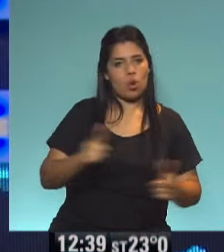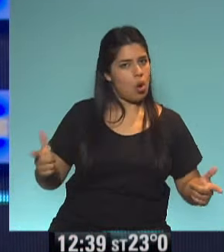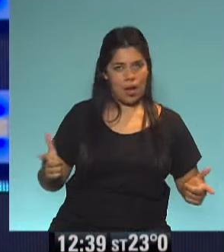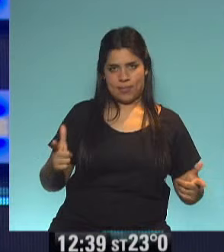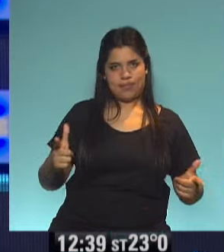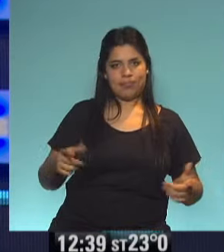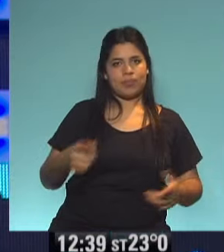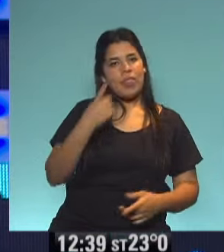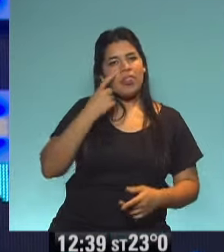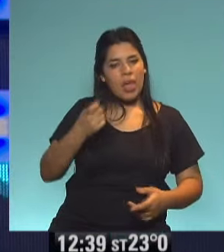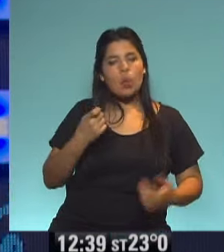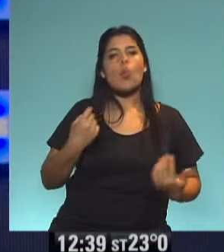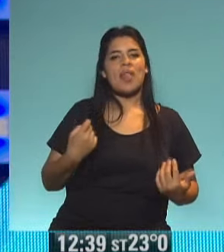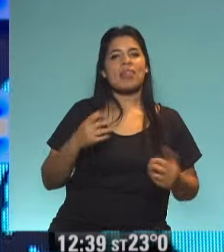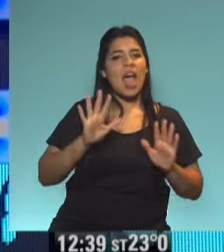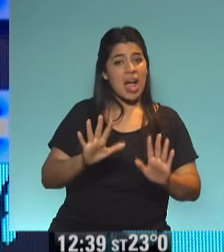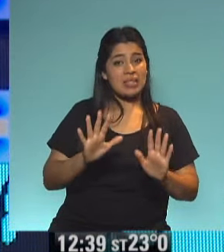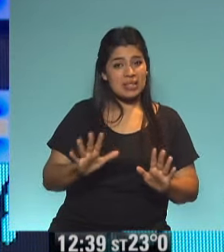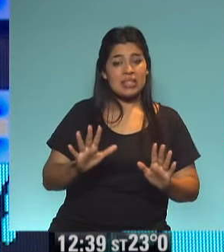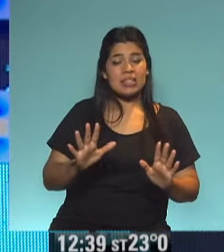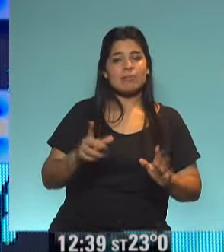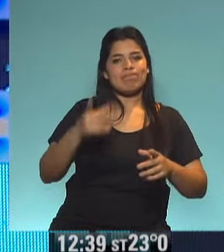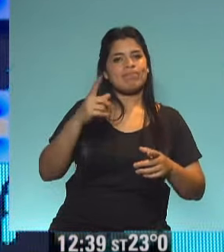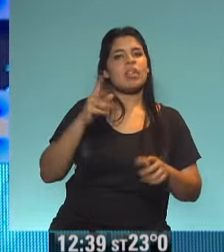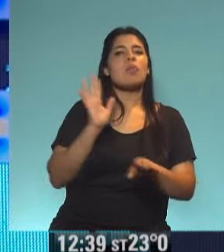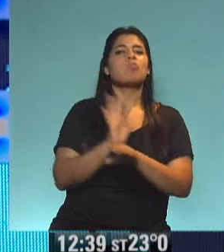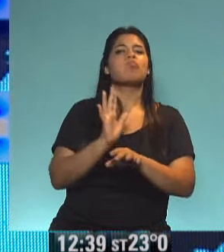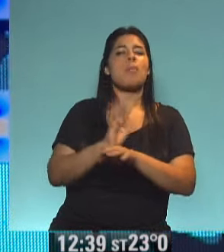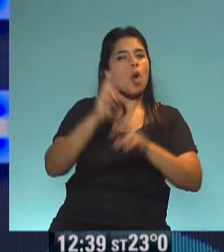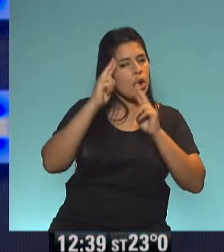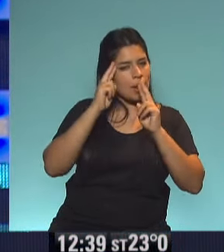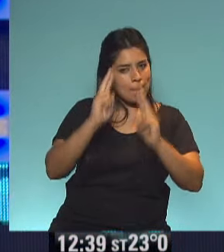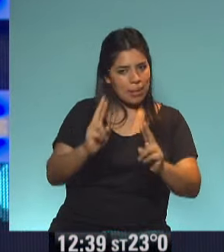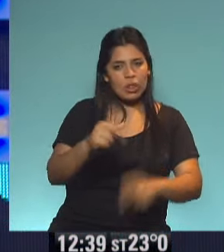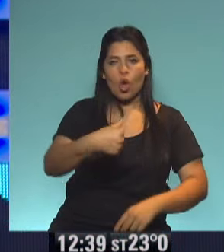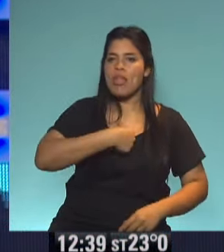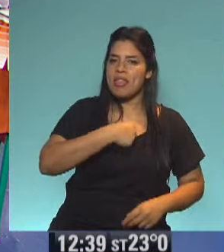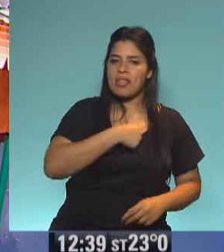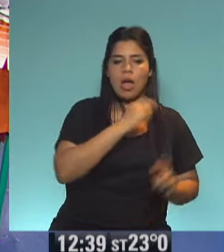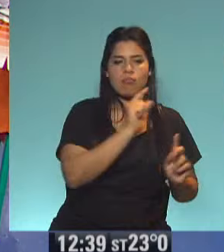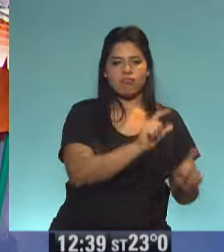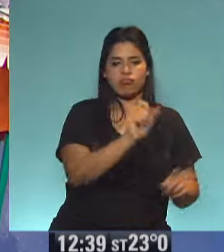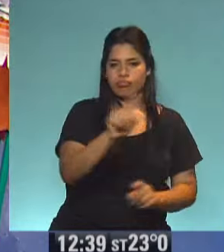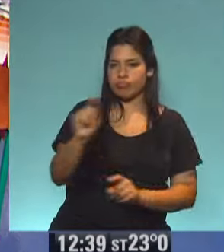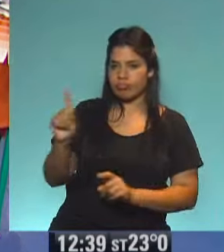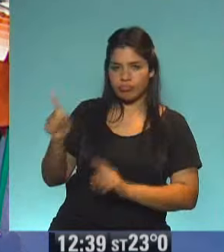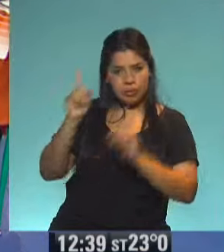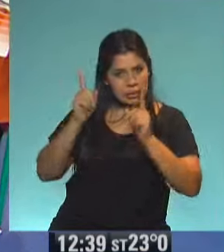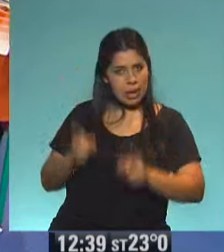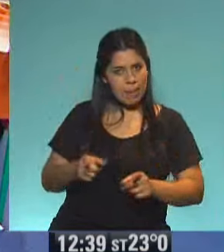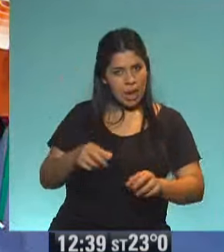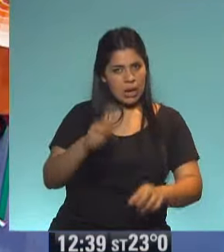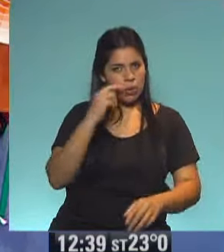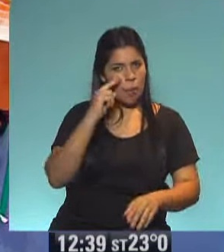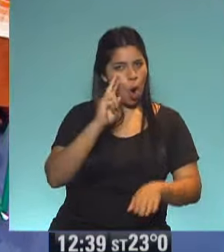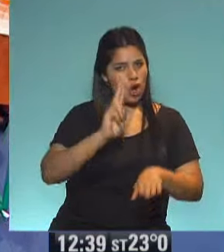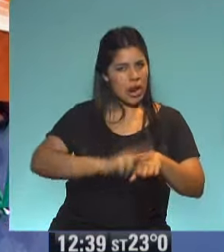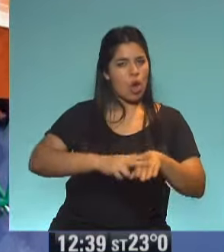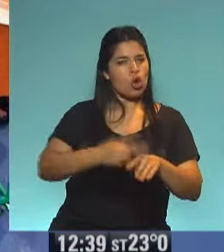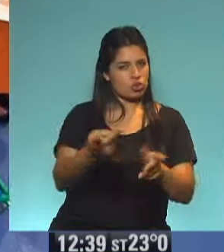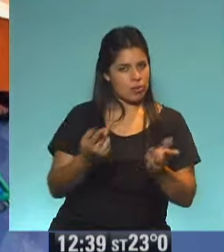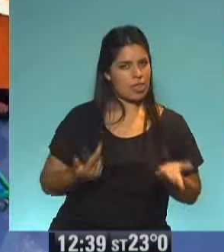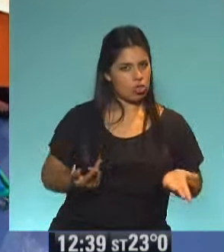dar un paso en el respeto a la diversidad y en el conocimiento de las identidades. Qué bueno. Sí, gracias, cómo se sigue representando, ¿no? Claro. Estas